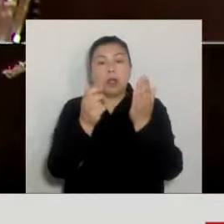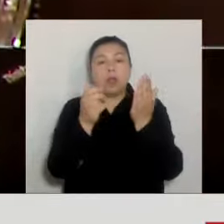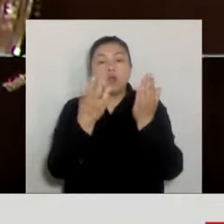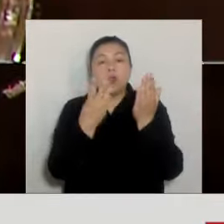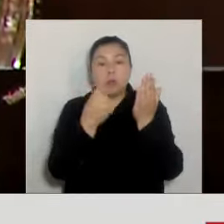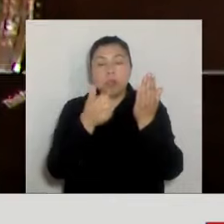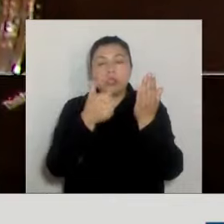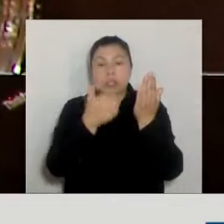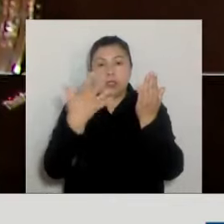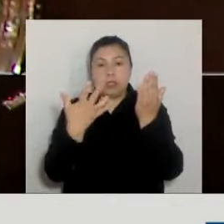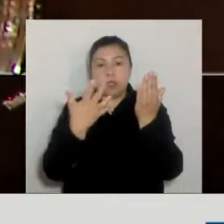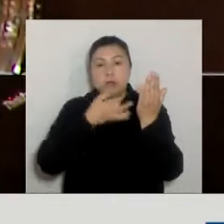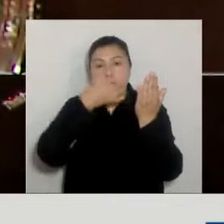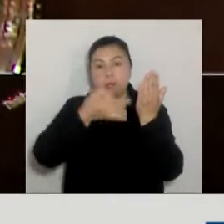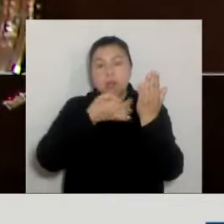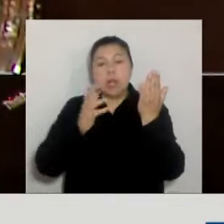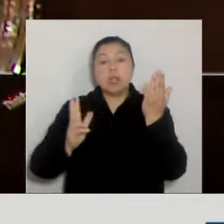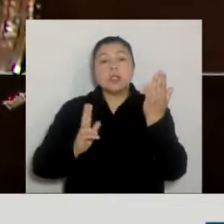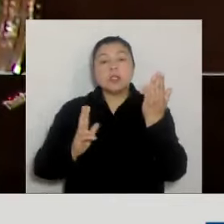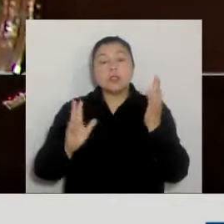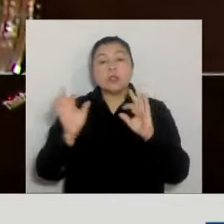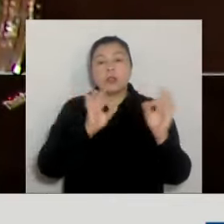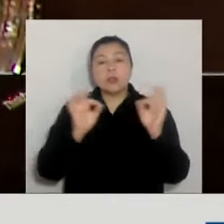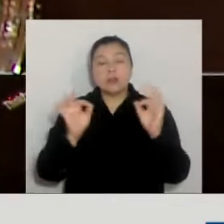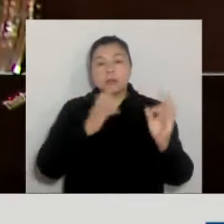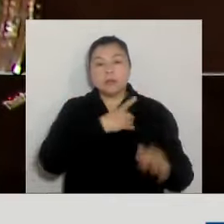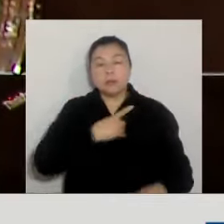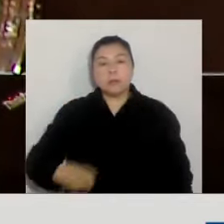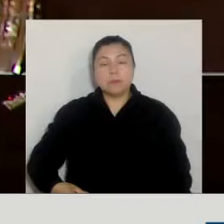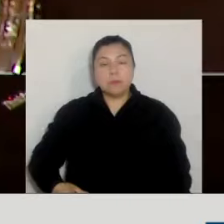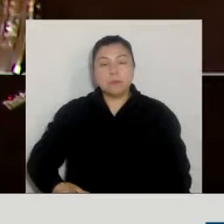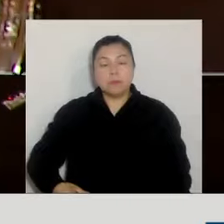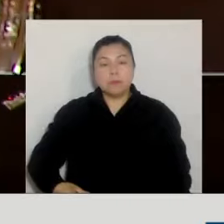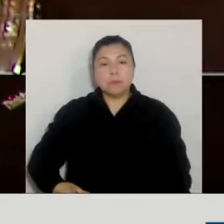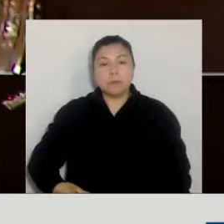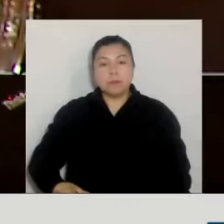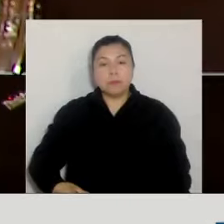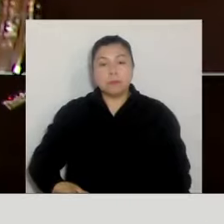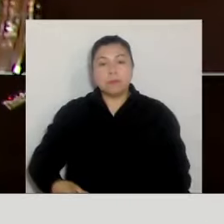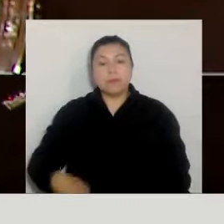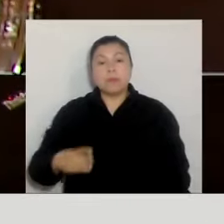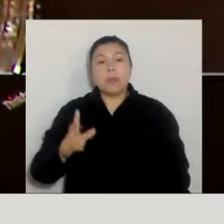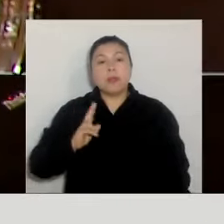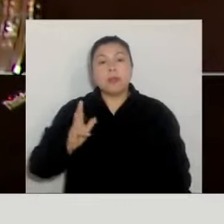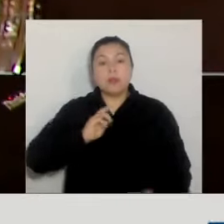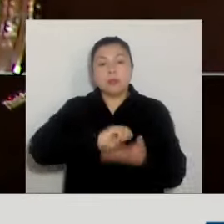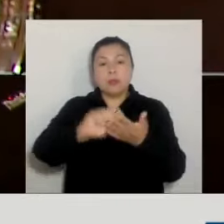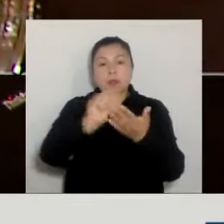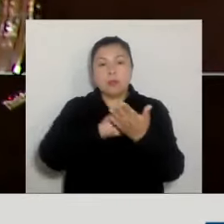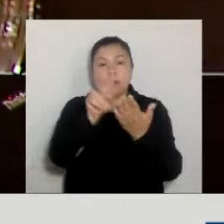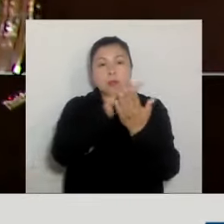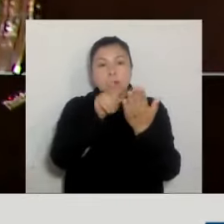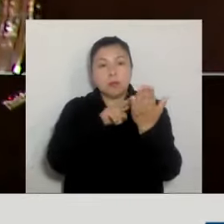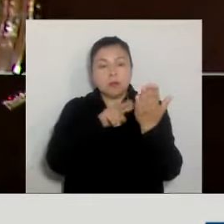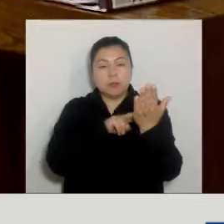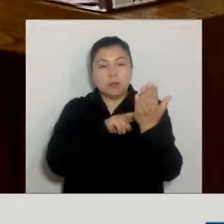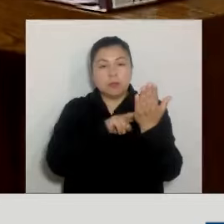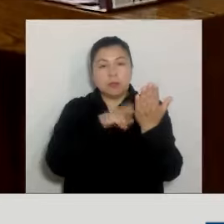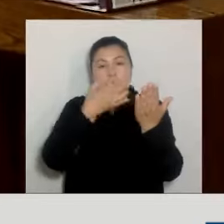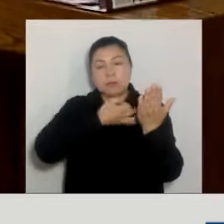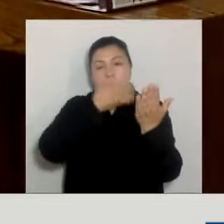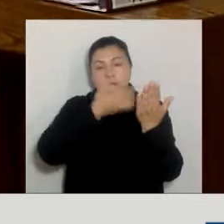queda a disposición de la seora diputadas y los señores diputados el señor prosecretario dará lectura de la